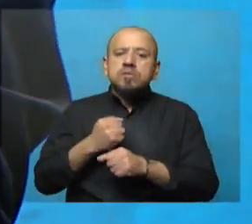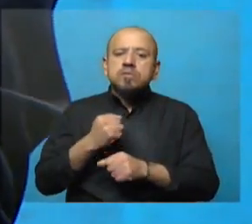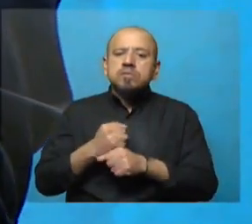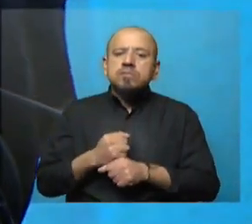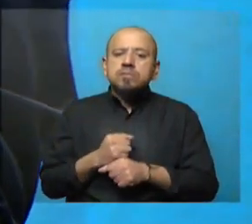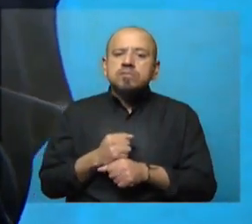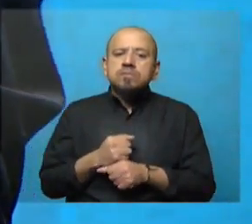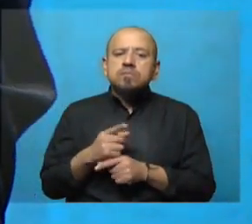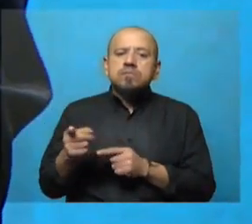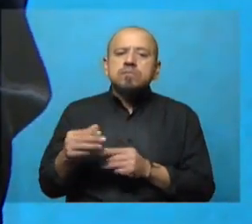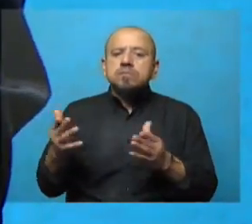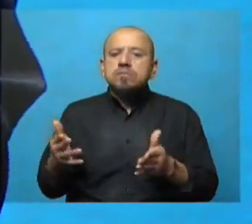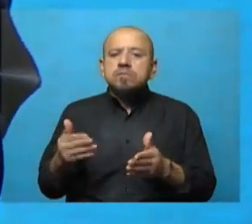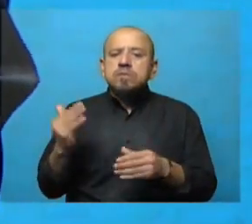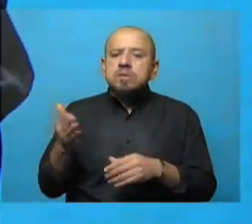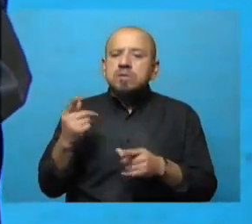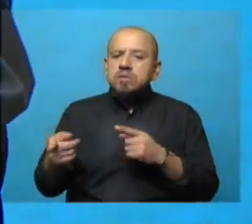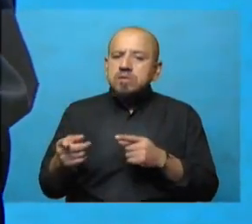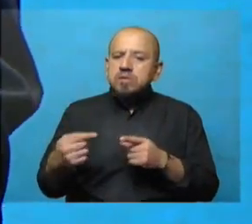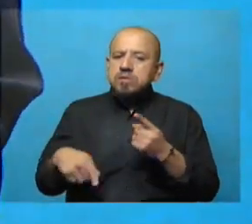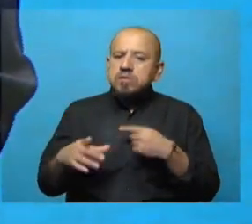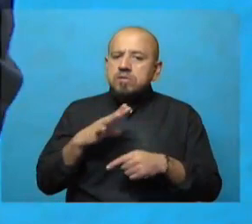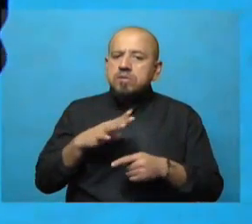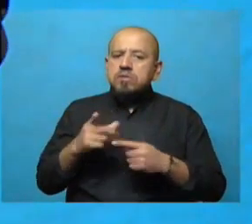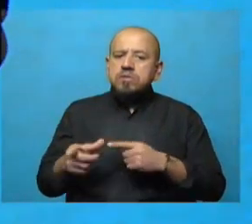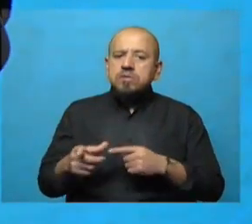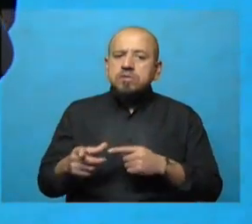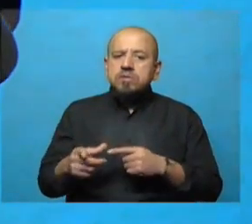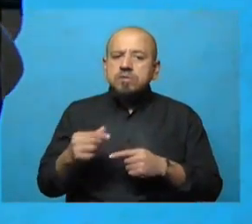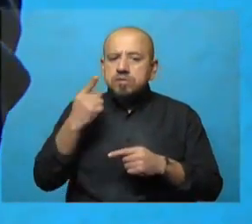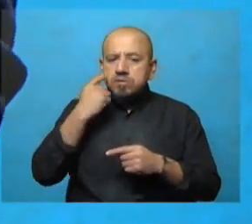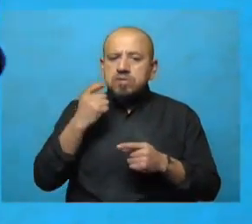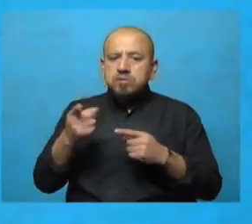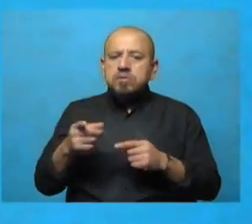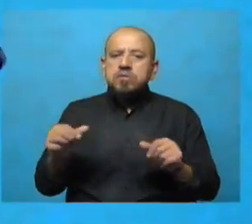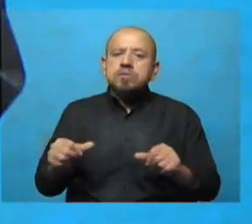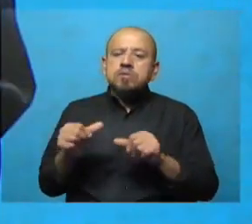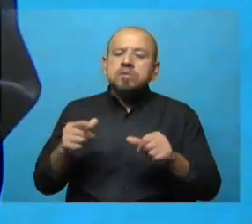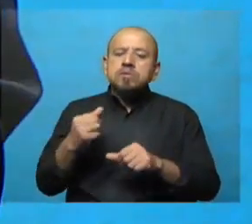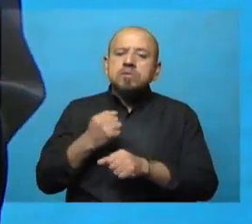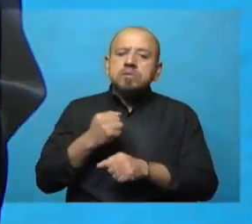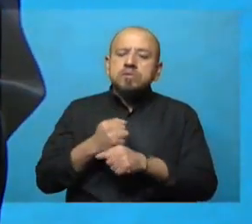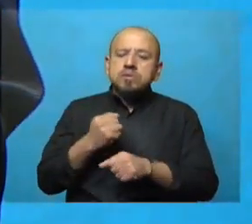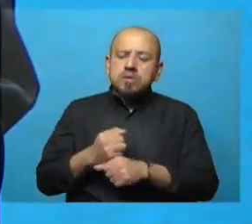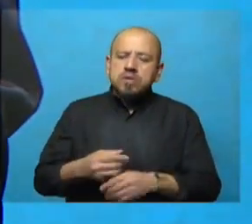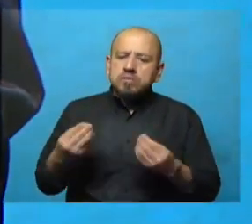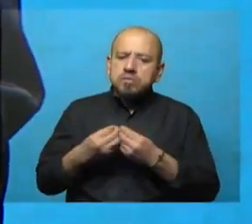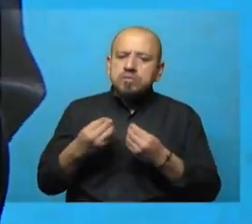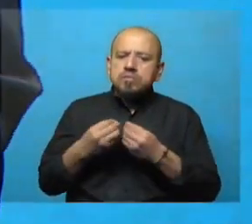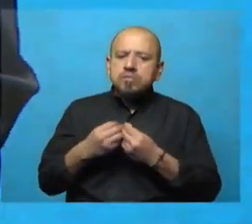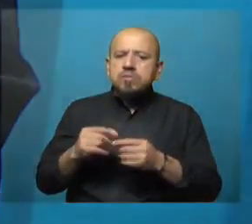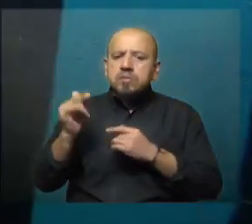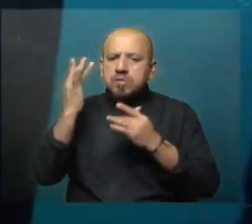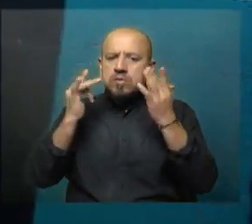quizás para la gente dice Bueno la productora pero está presente porque ya van a ver por qué Porque desde ahí vos se empezó a trabajar con un montón de cuestiones